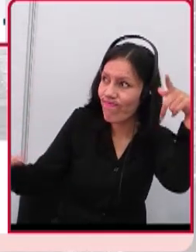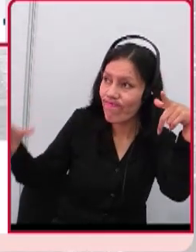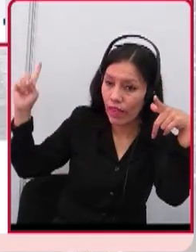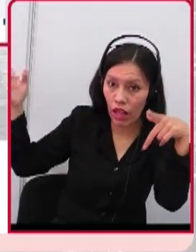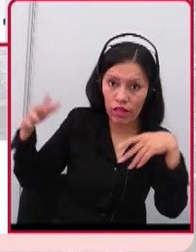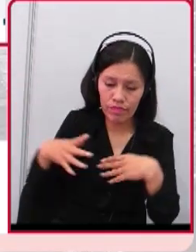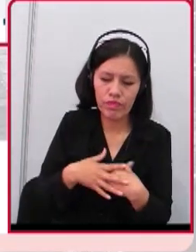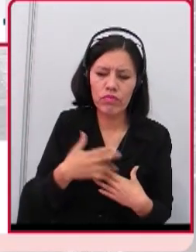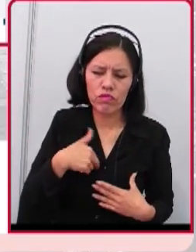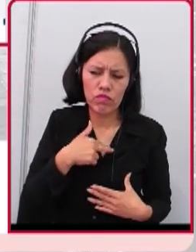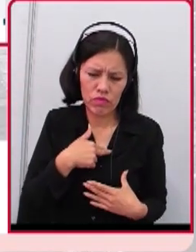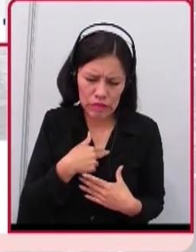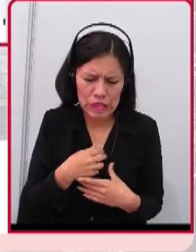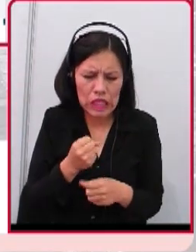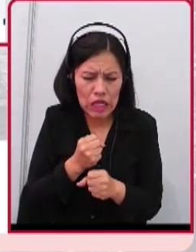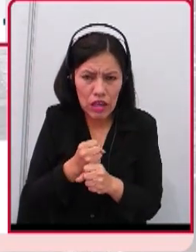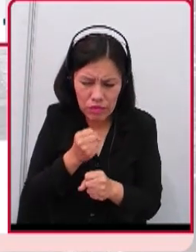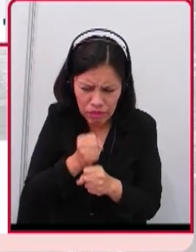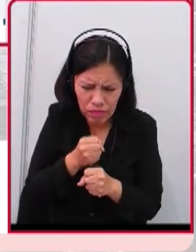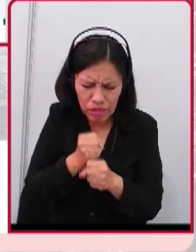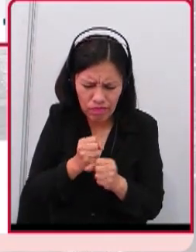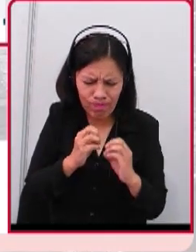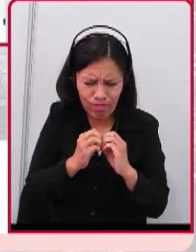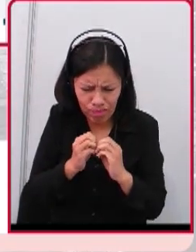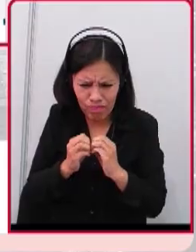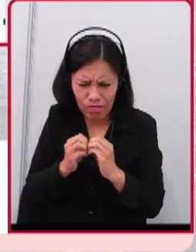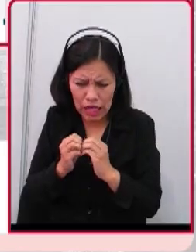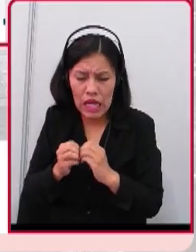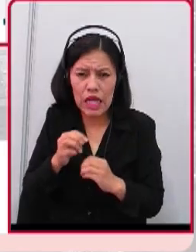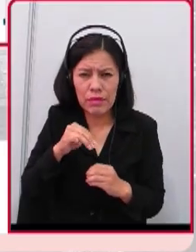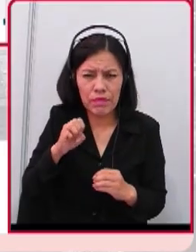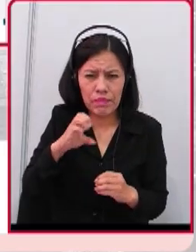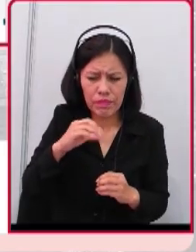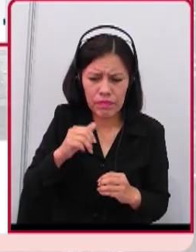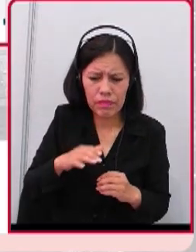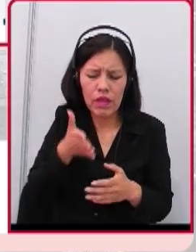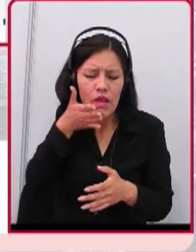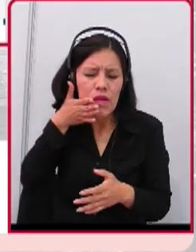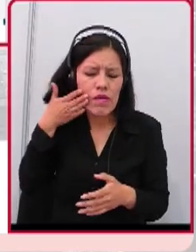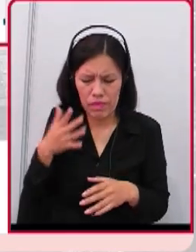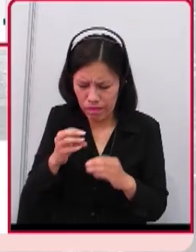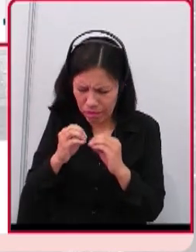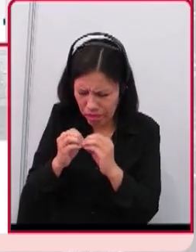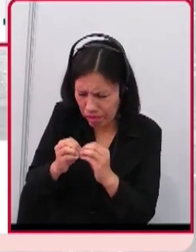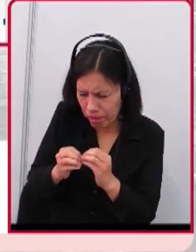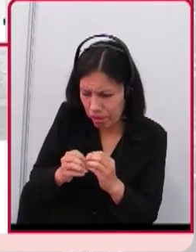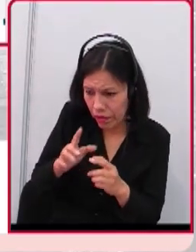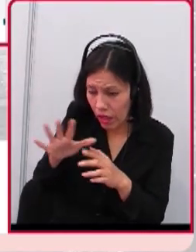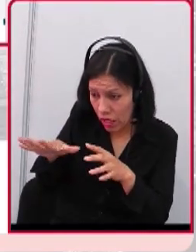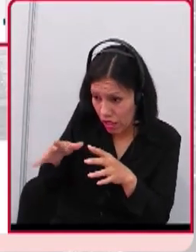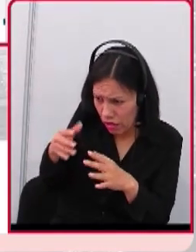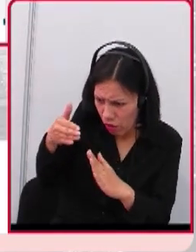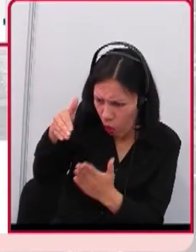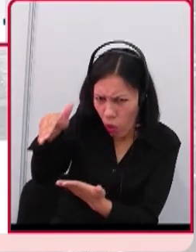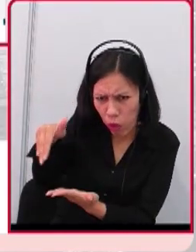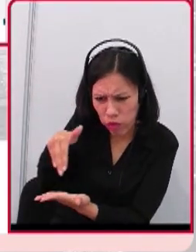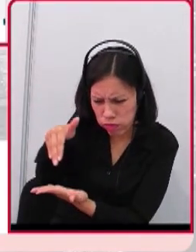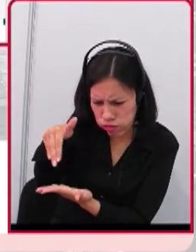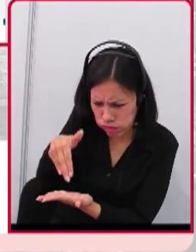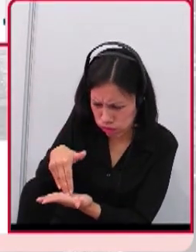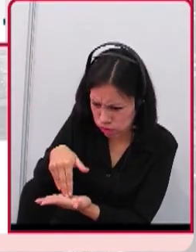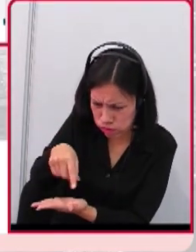hemos hecho tratamiento especial a las micas blancas, ¿no? Donde hemos podido diferenciar que en la parte central sur que